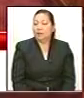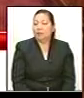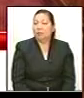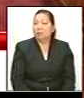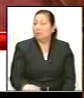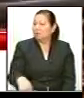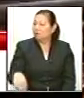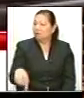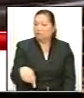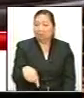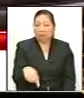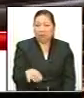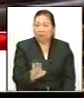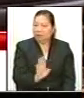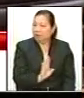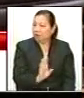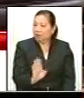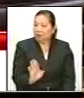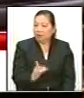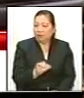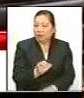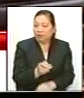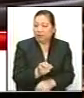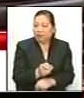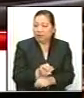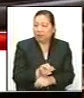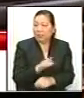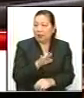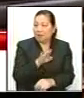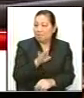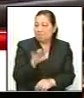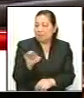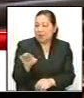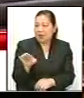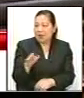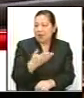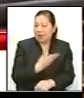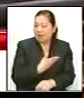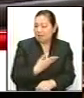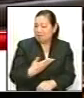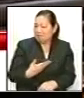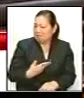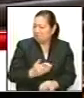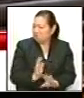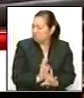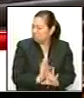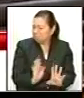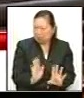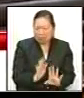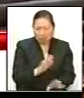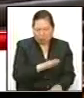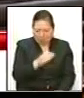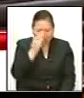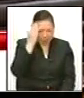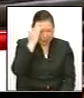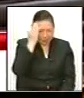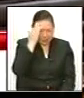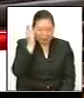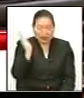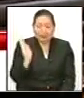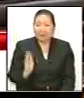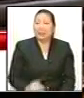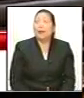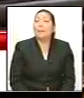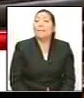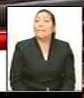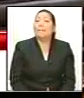Nosotros no estamos en contra de que el viaje, de que el presidente viaje. Todos lo sabemos. Pero a la